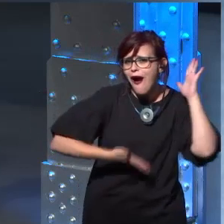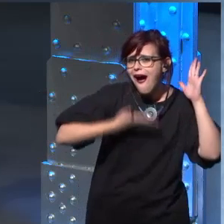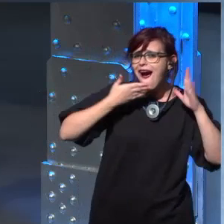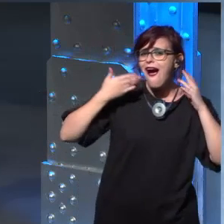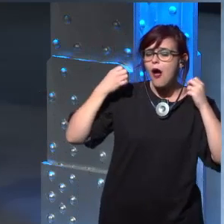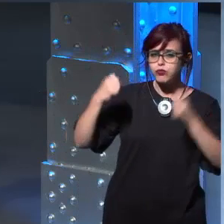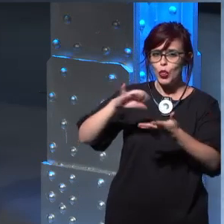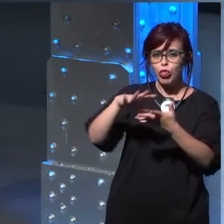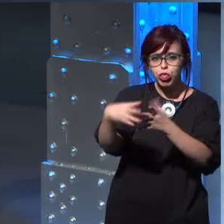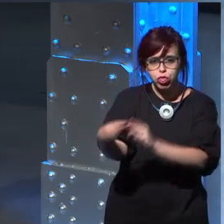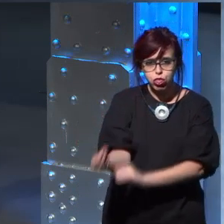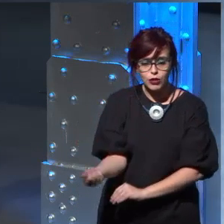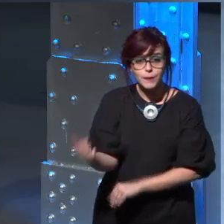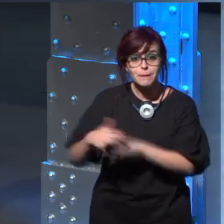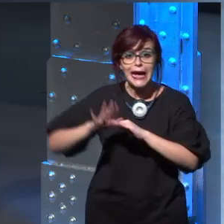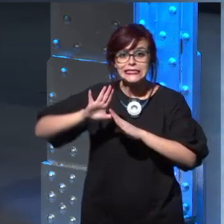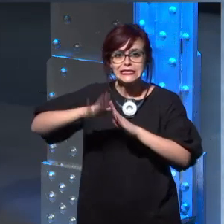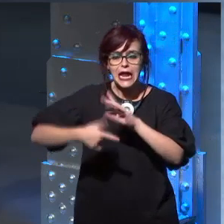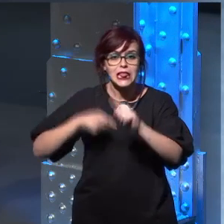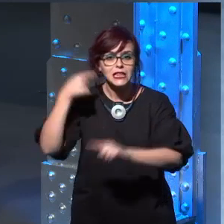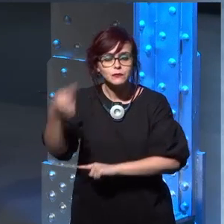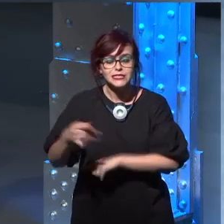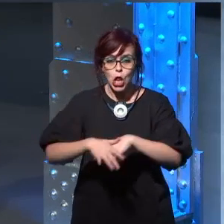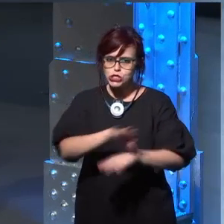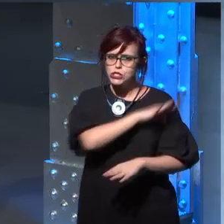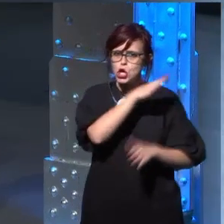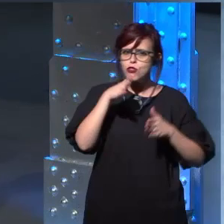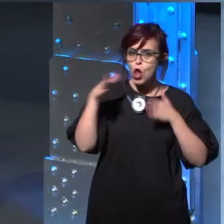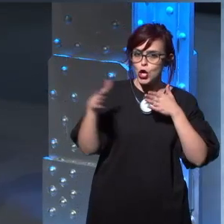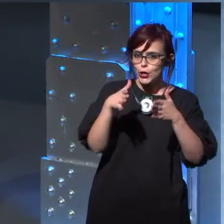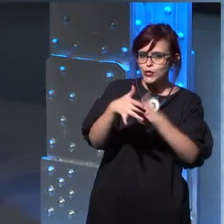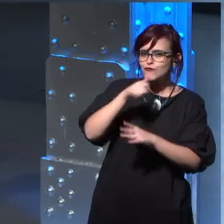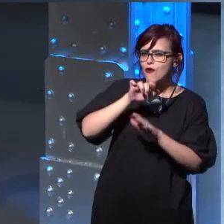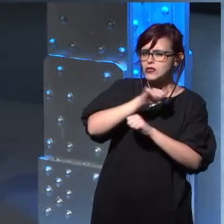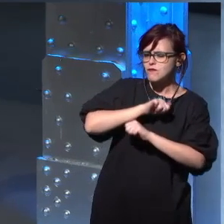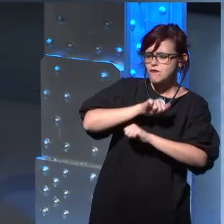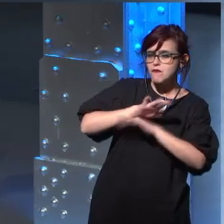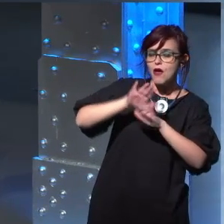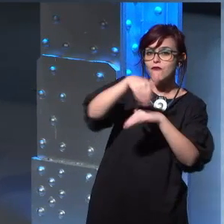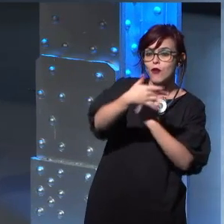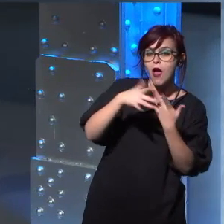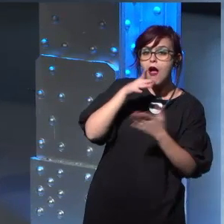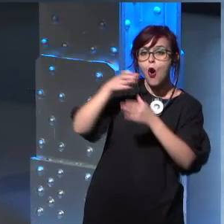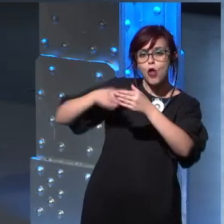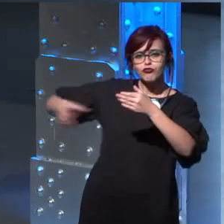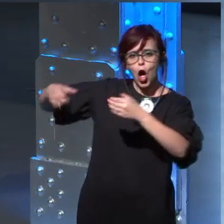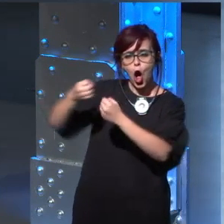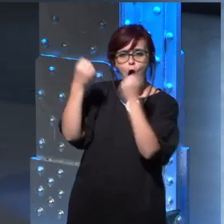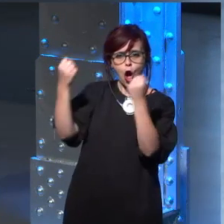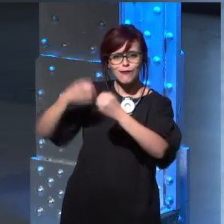caliente. Más tarde, los señores de los ríos, apostados fuera, explicarían que las torres de Harren Hall